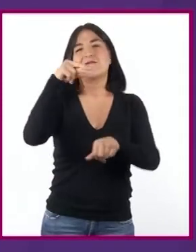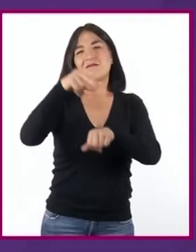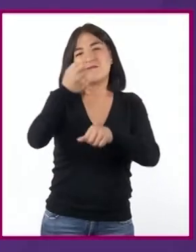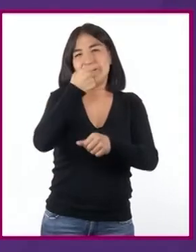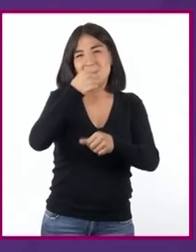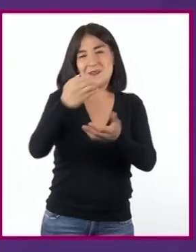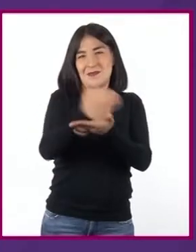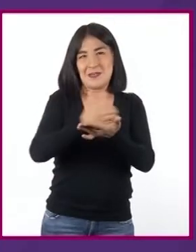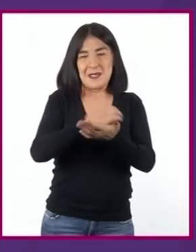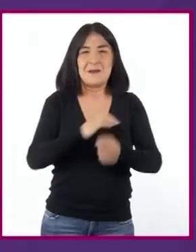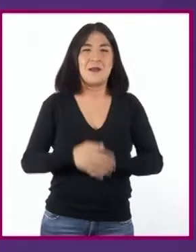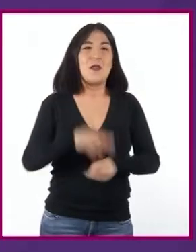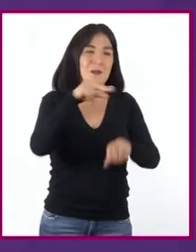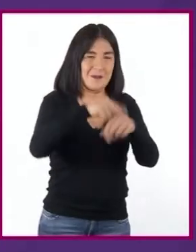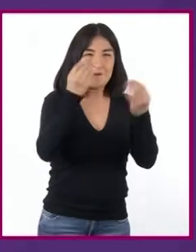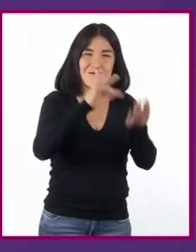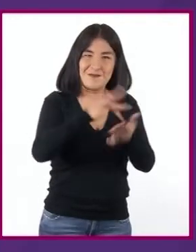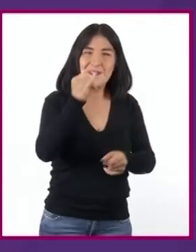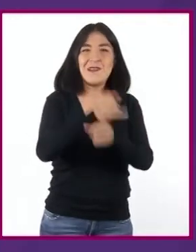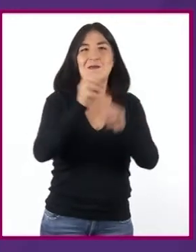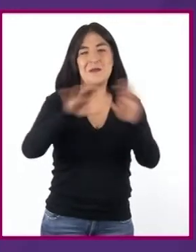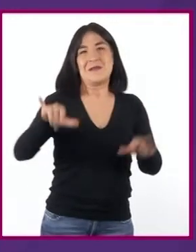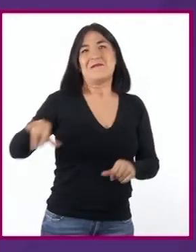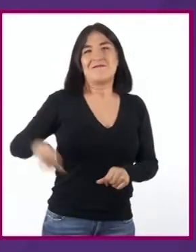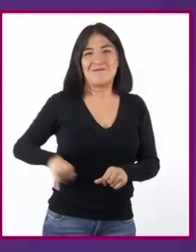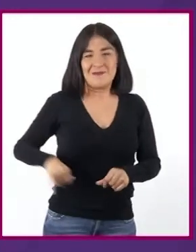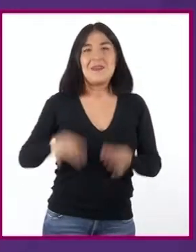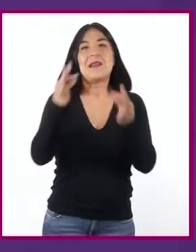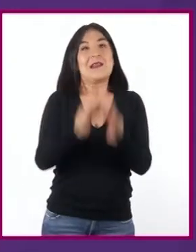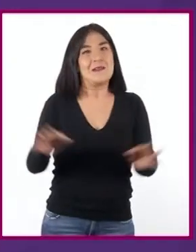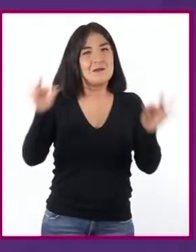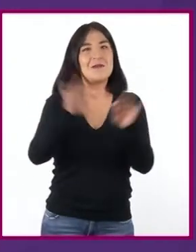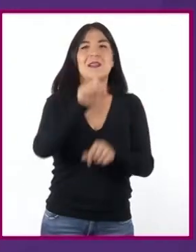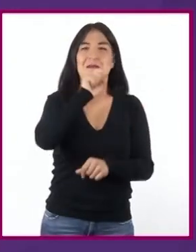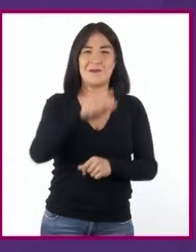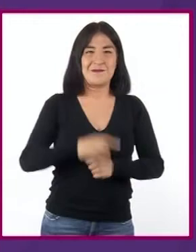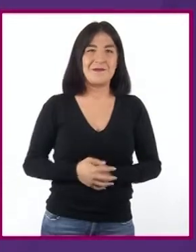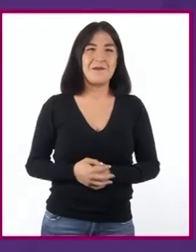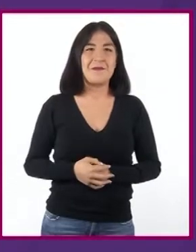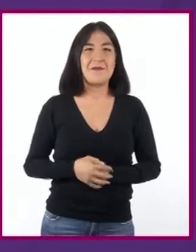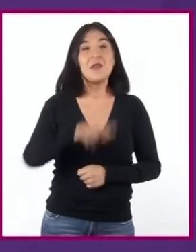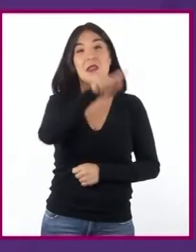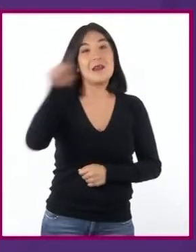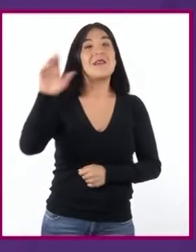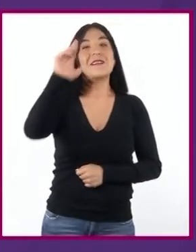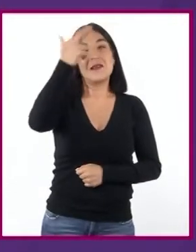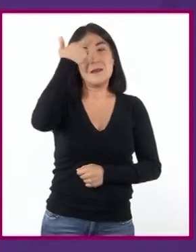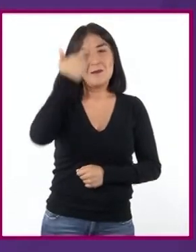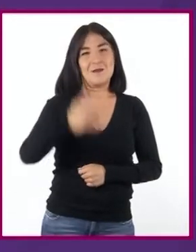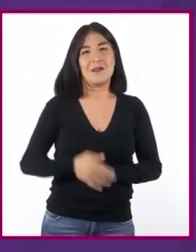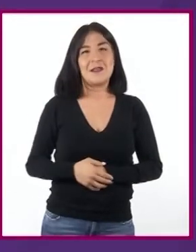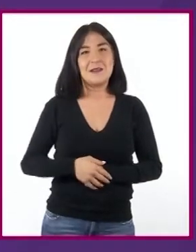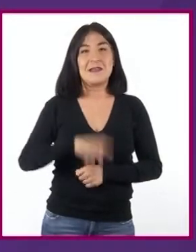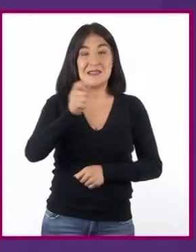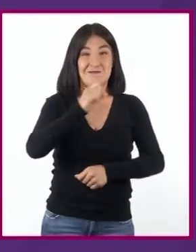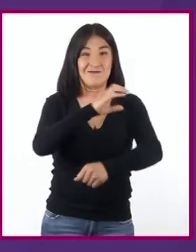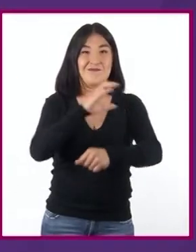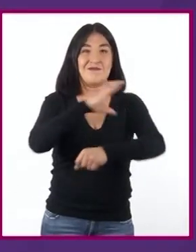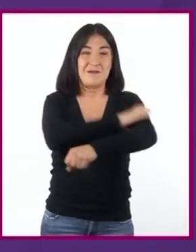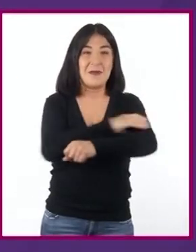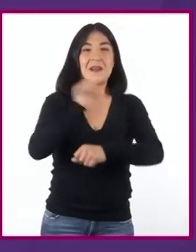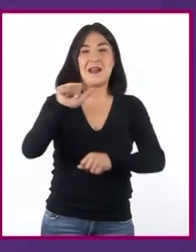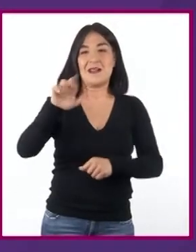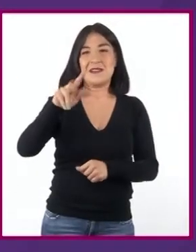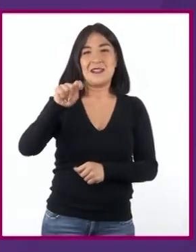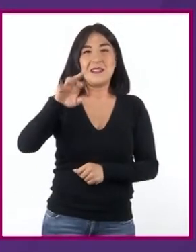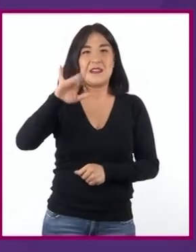Doctor, muchas gracias por esta información tan interesante y tan importante. Recuerden, la hipertensión arterial es una